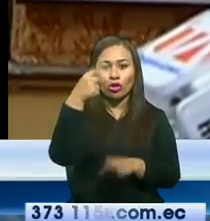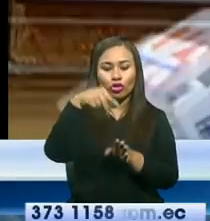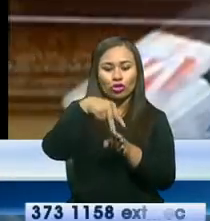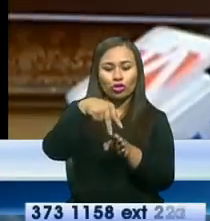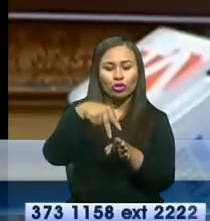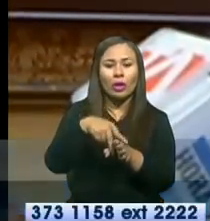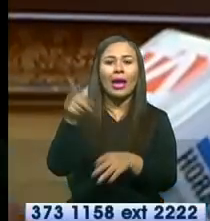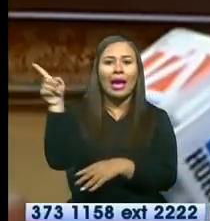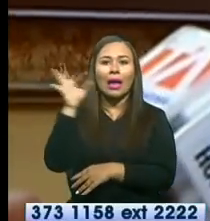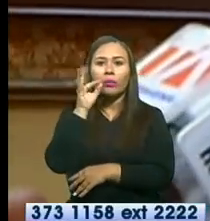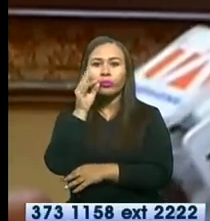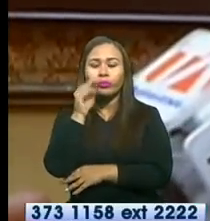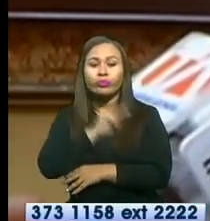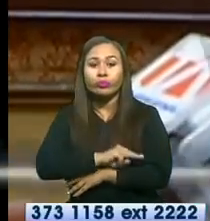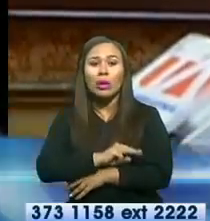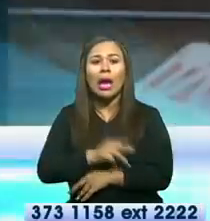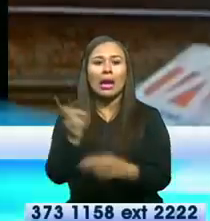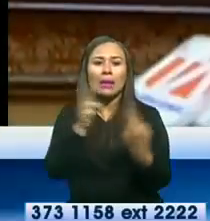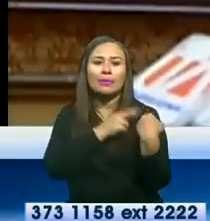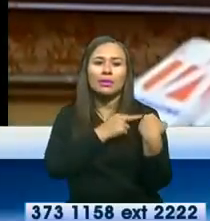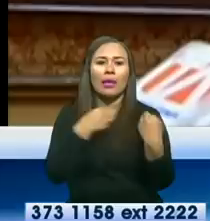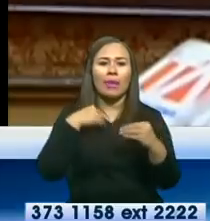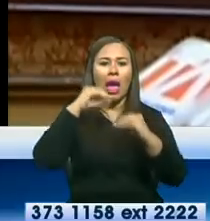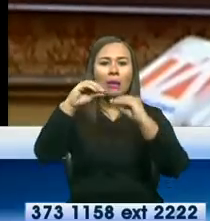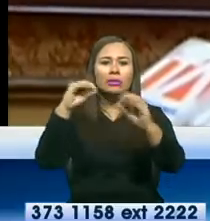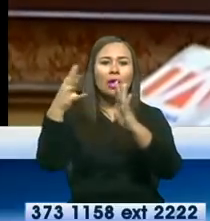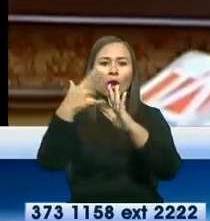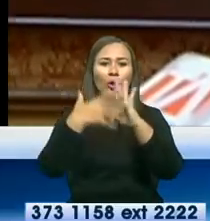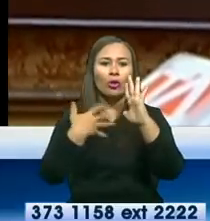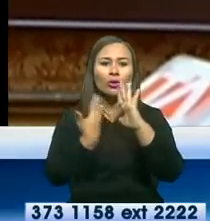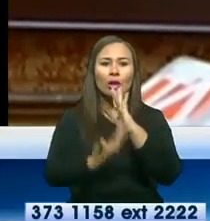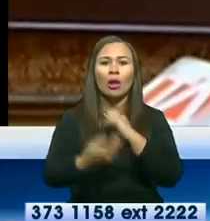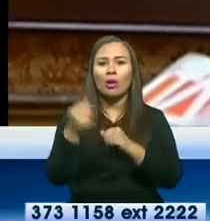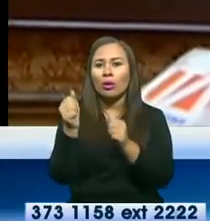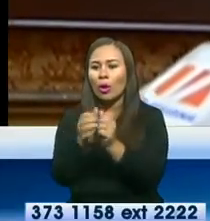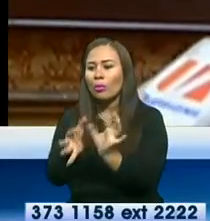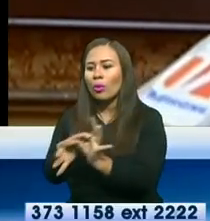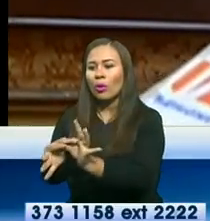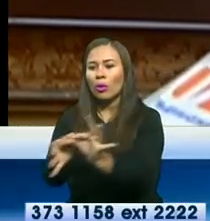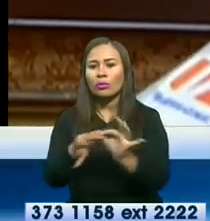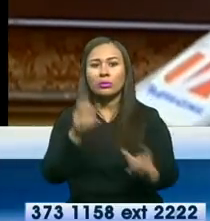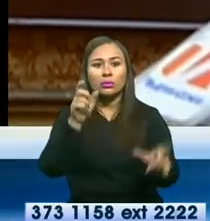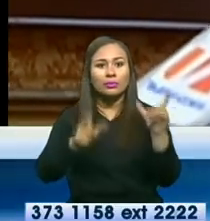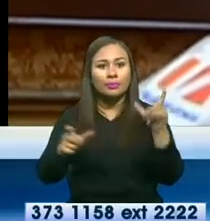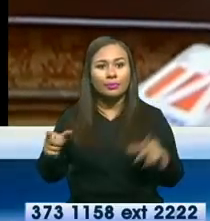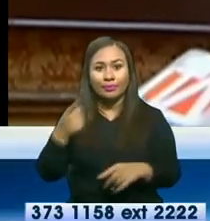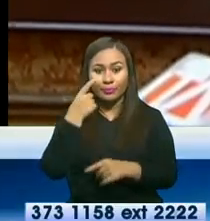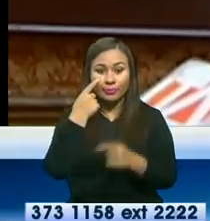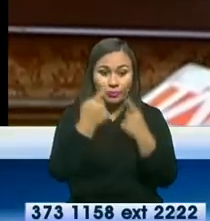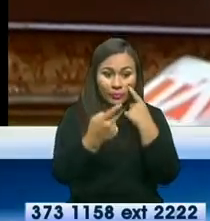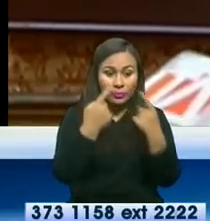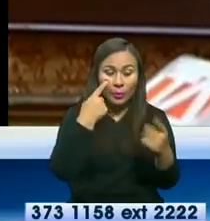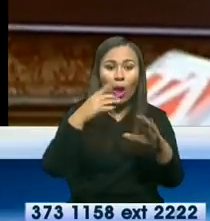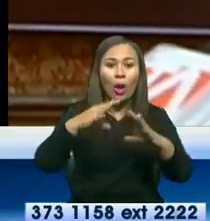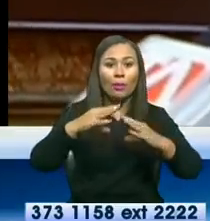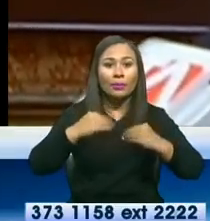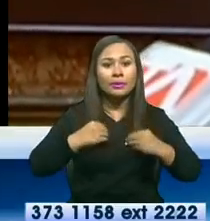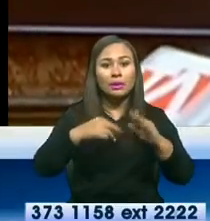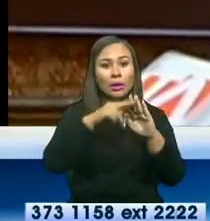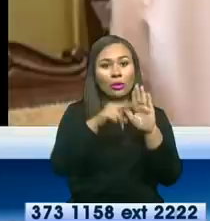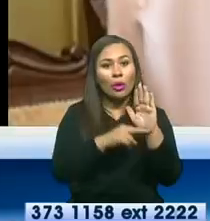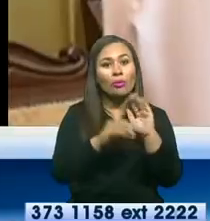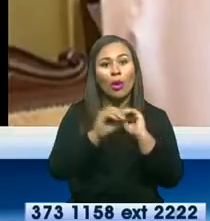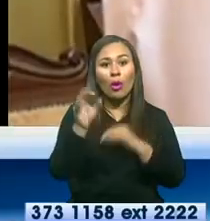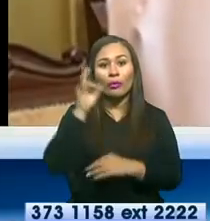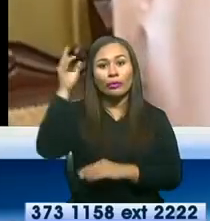moto. Busquemos como municipio, como agencia de tránsito, con la colaboración de la ciudadanía, cumplir estas normas, porque si no, serán sancionados.